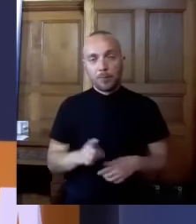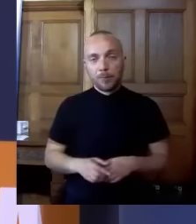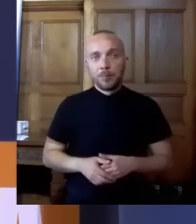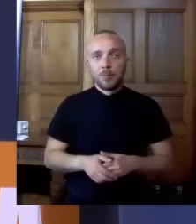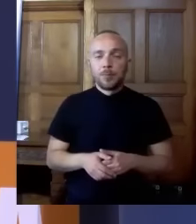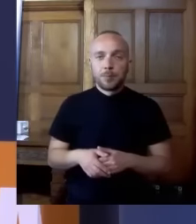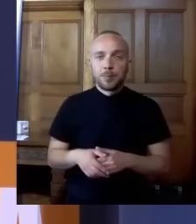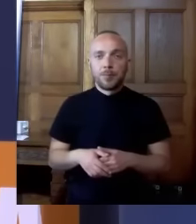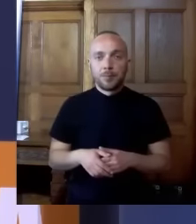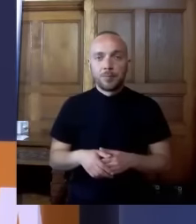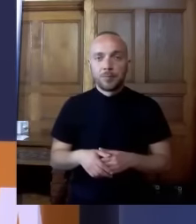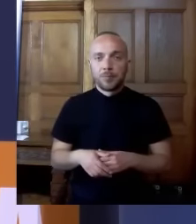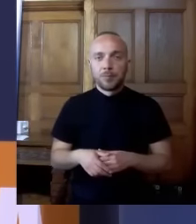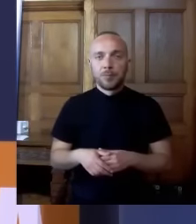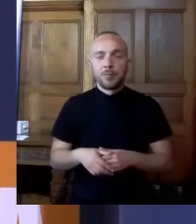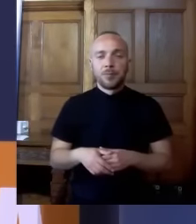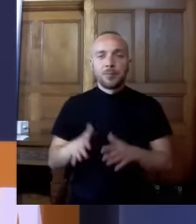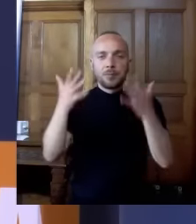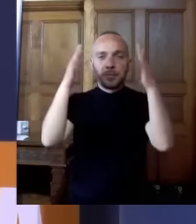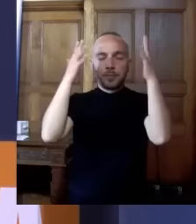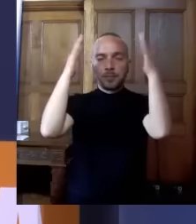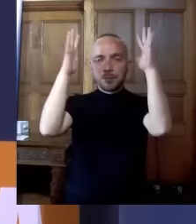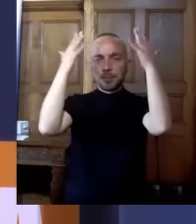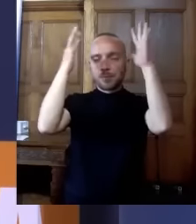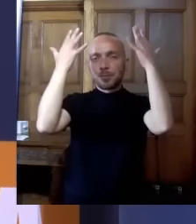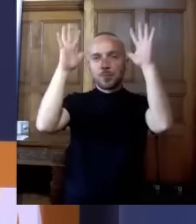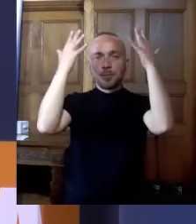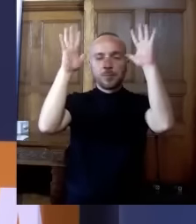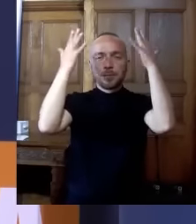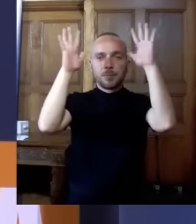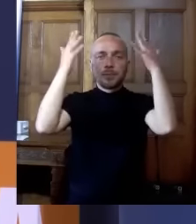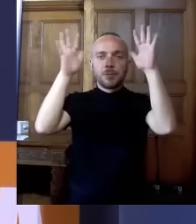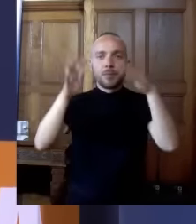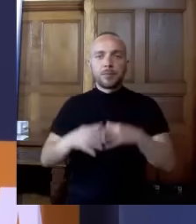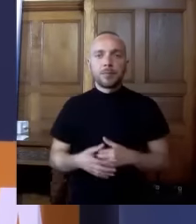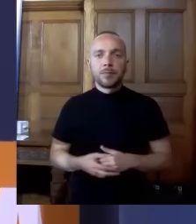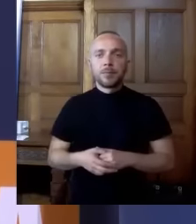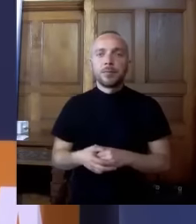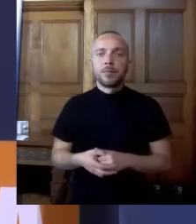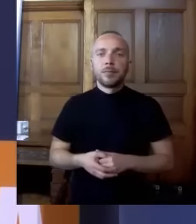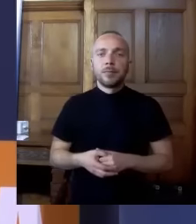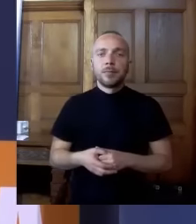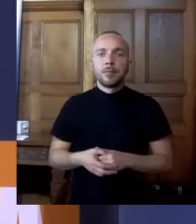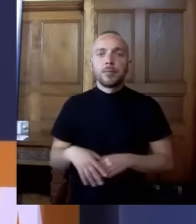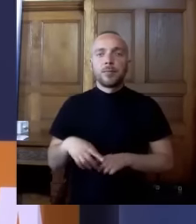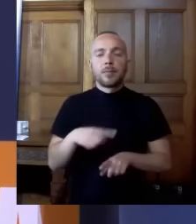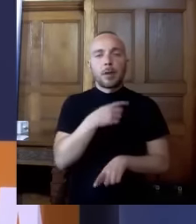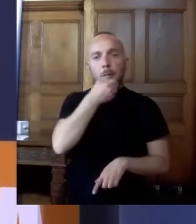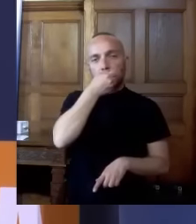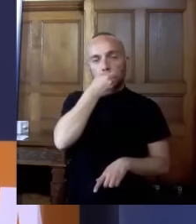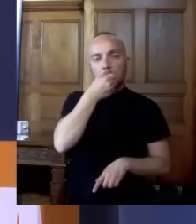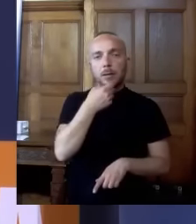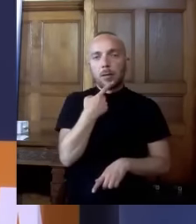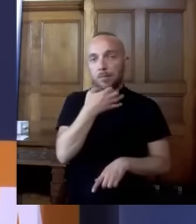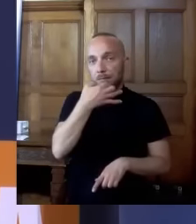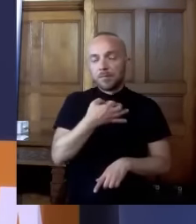tranquilo ahora duerme muy tranquilo pero el soe lo que quería decir que el